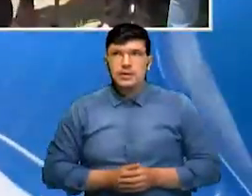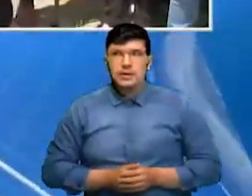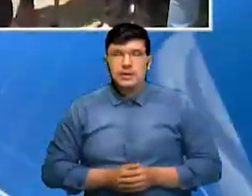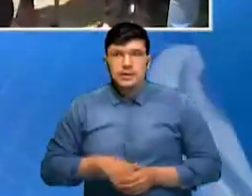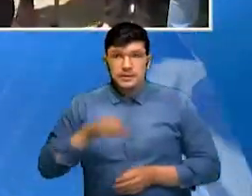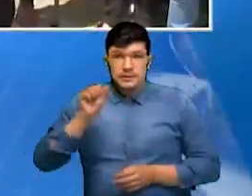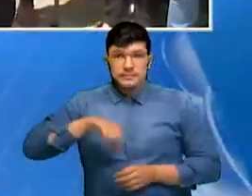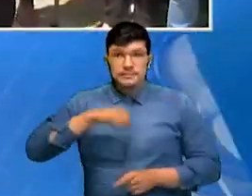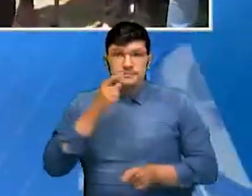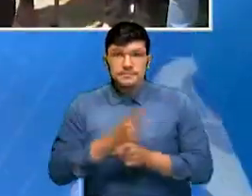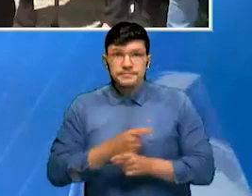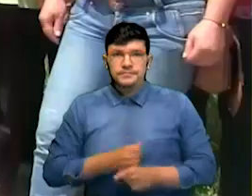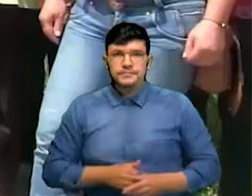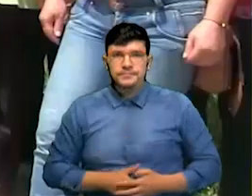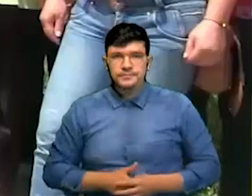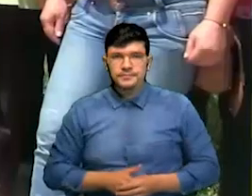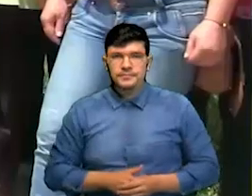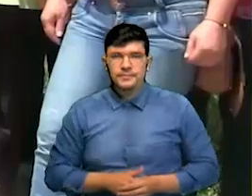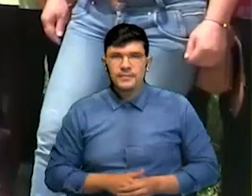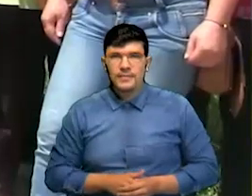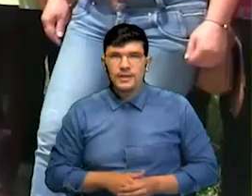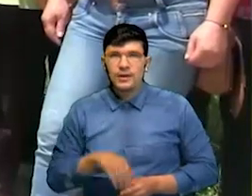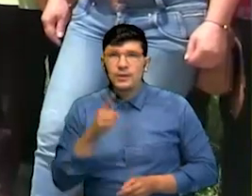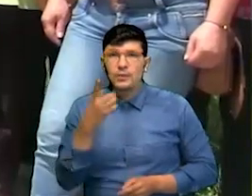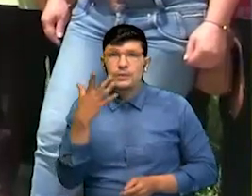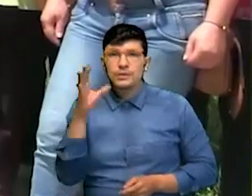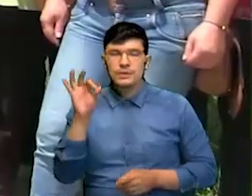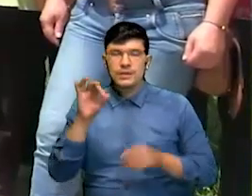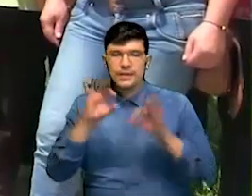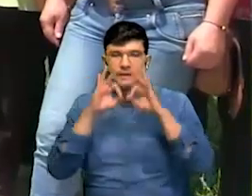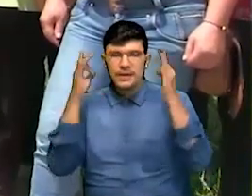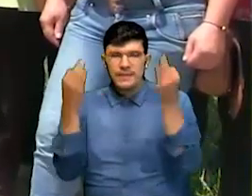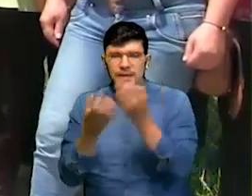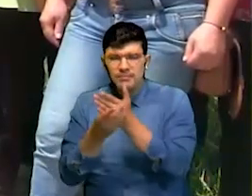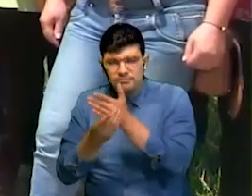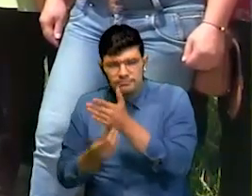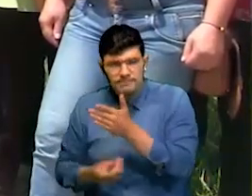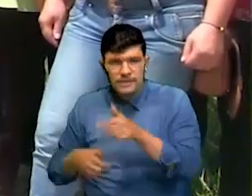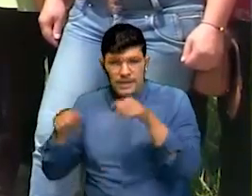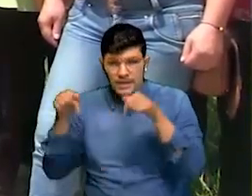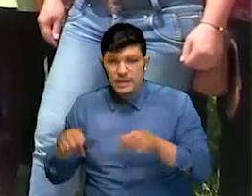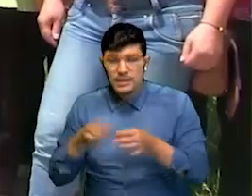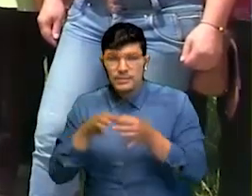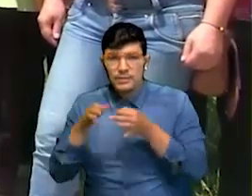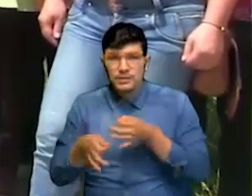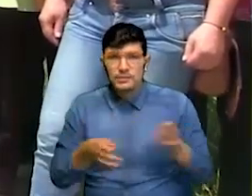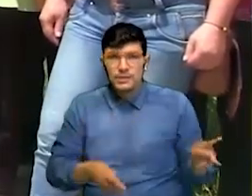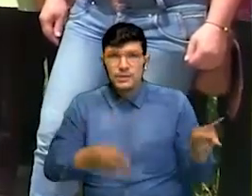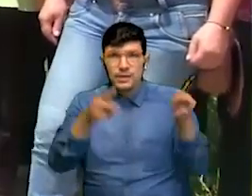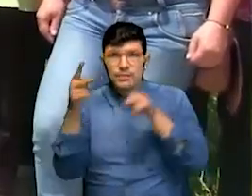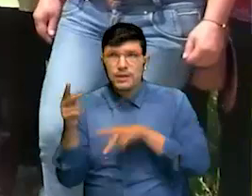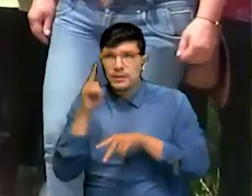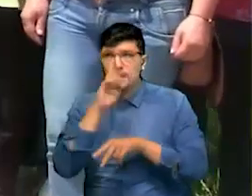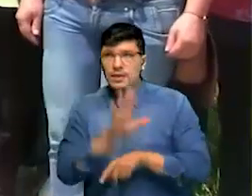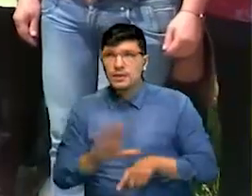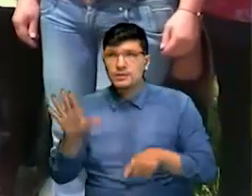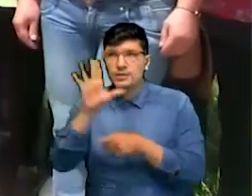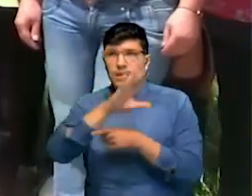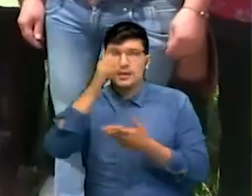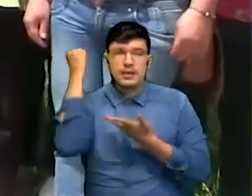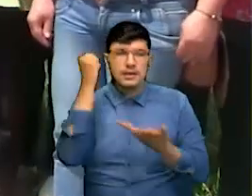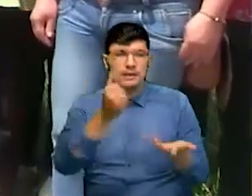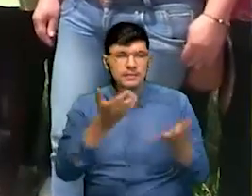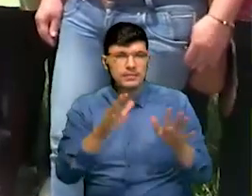así es compañeros 150 familias de escasos recursos económicos del municipio de fuente nacional han invertido cerca de